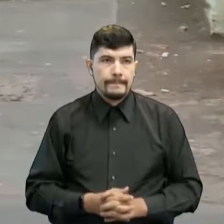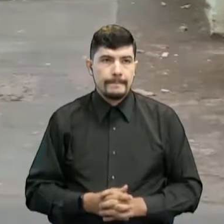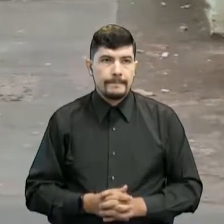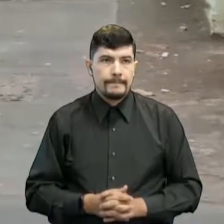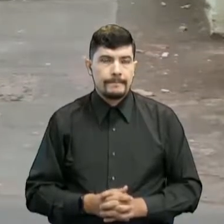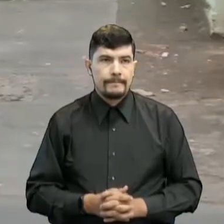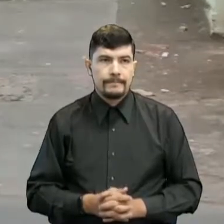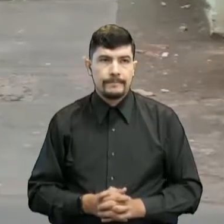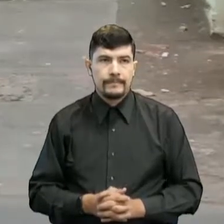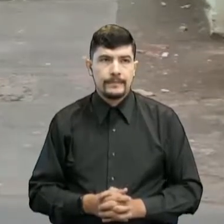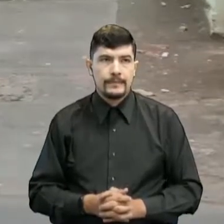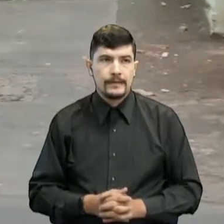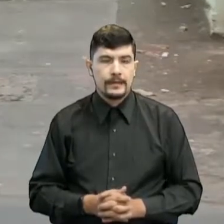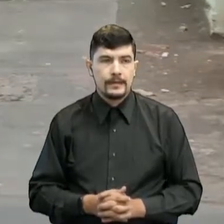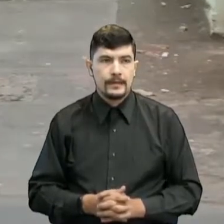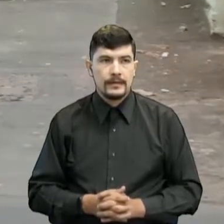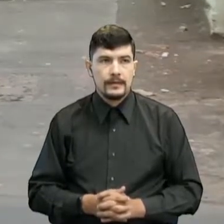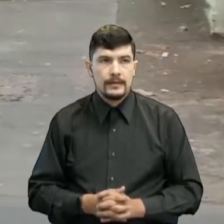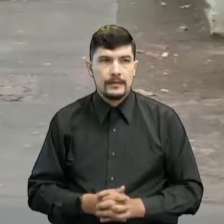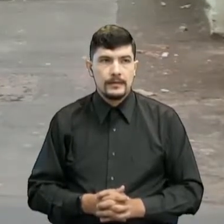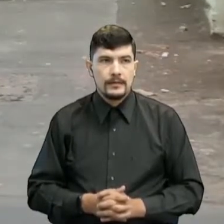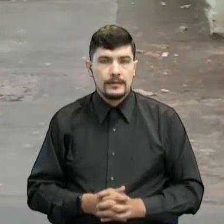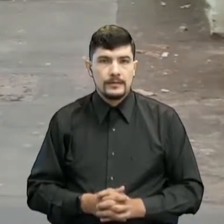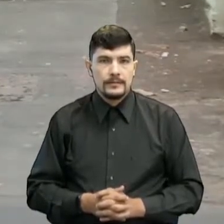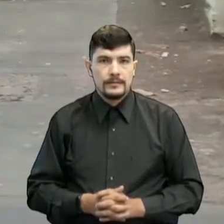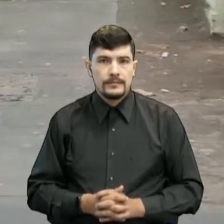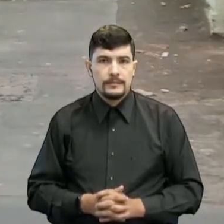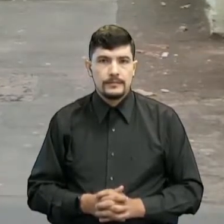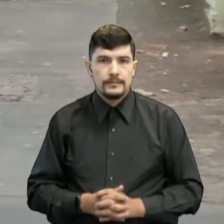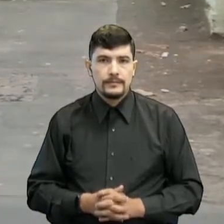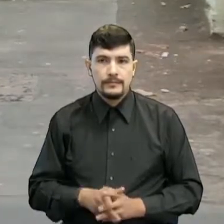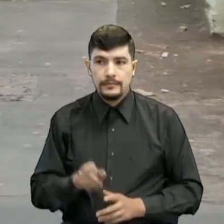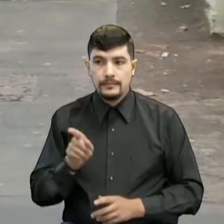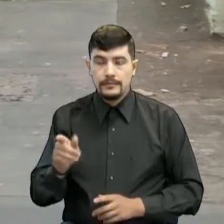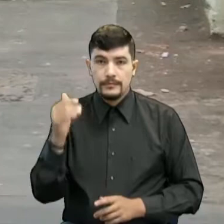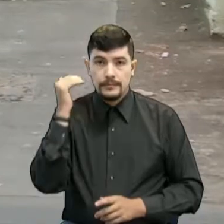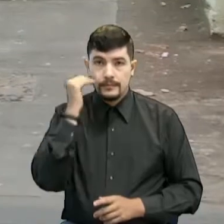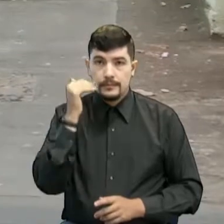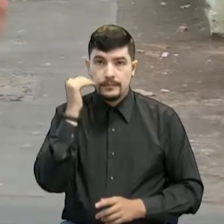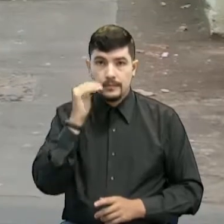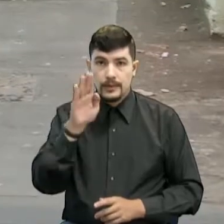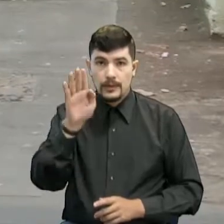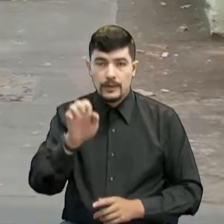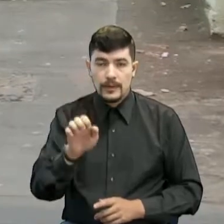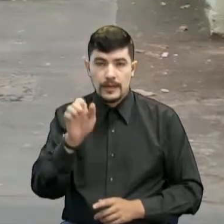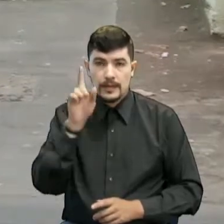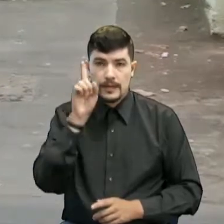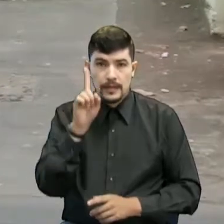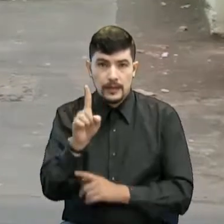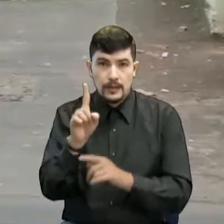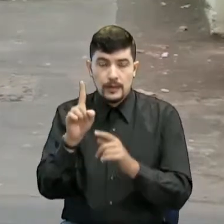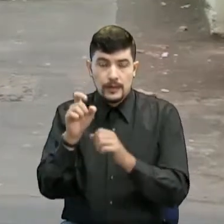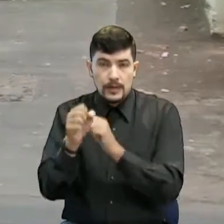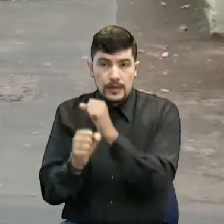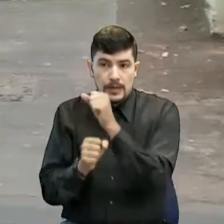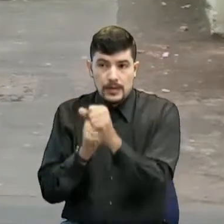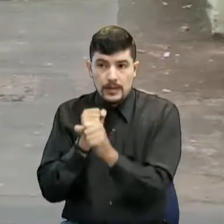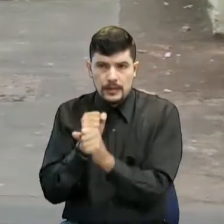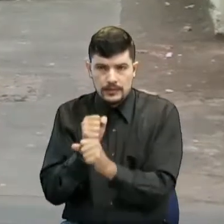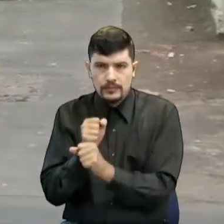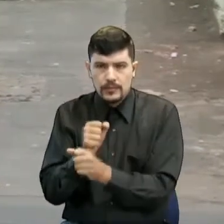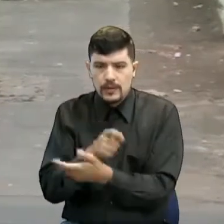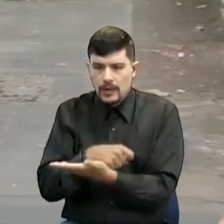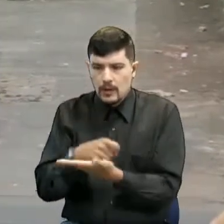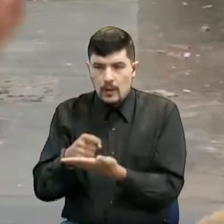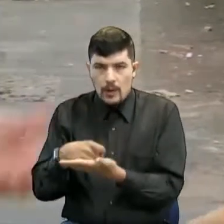familiares de esta mujer de 91 años que murió hace 38 horas contrataron el servicio médico de un